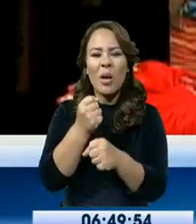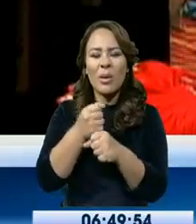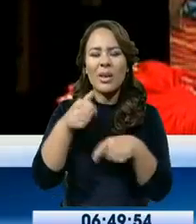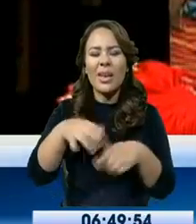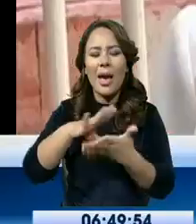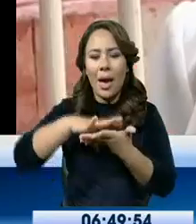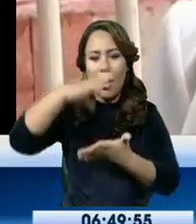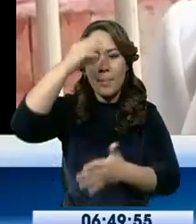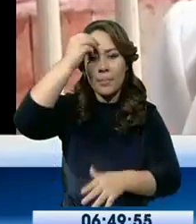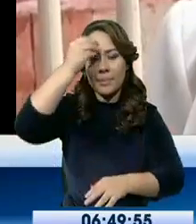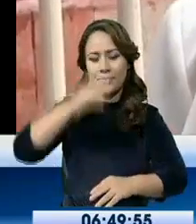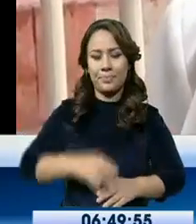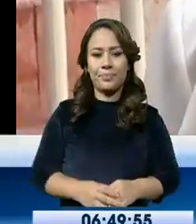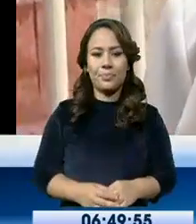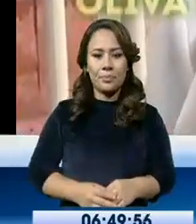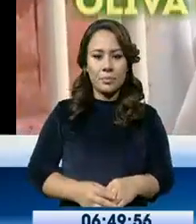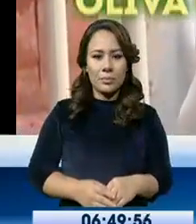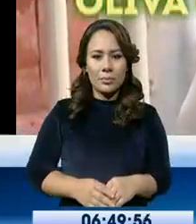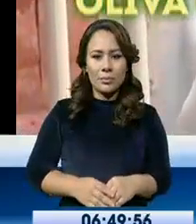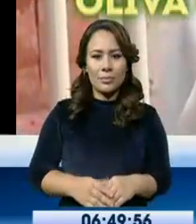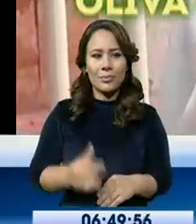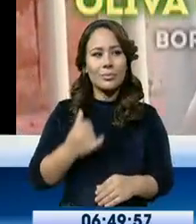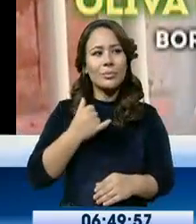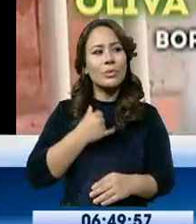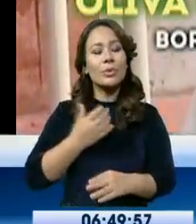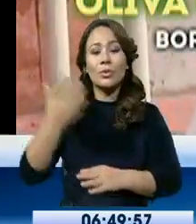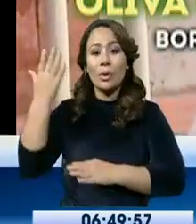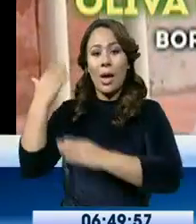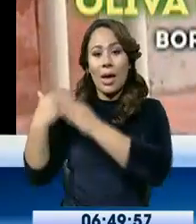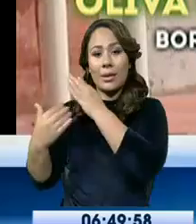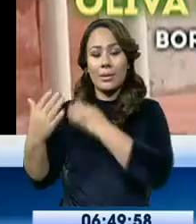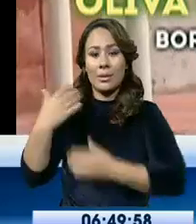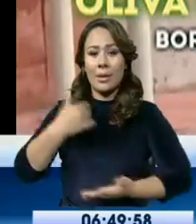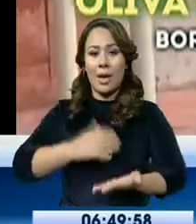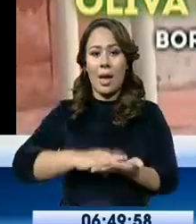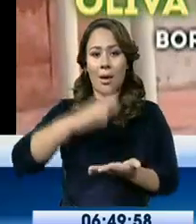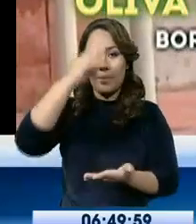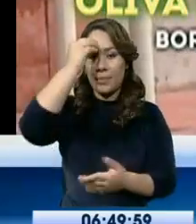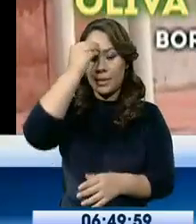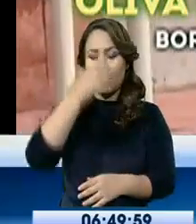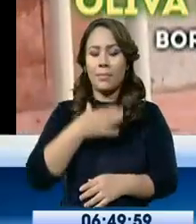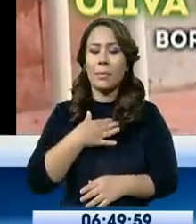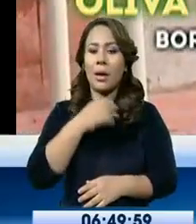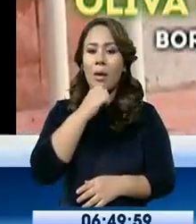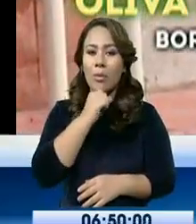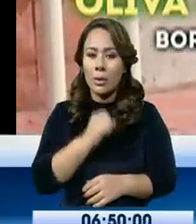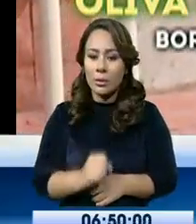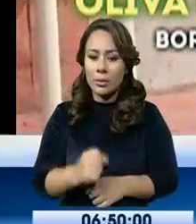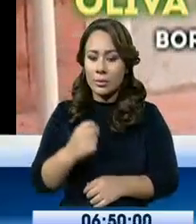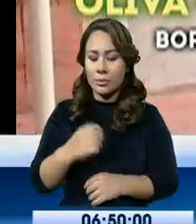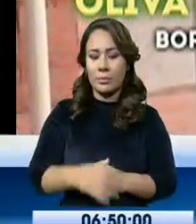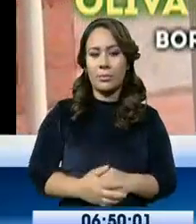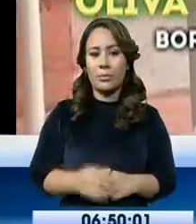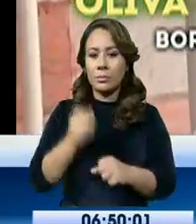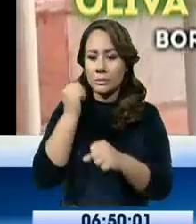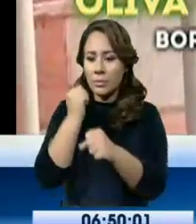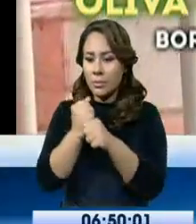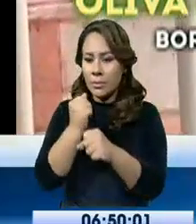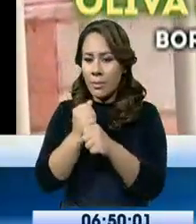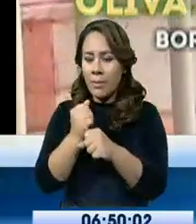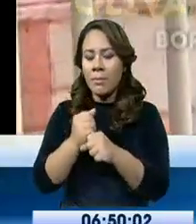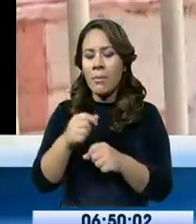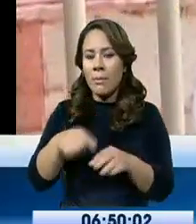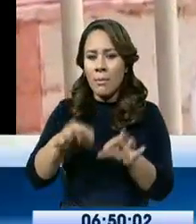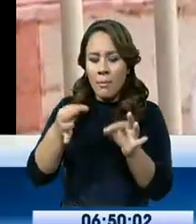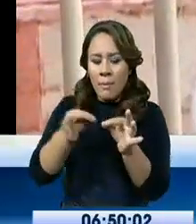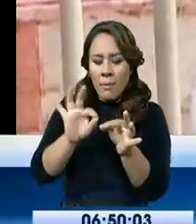labor. Yo aprendí es porque mis abuelitos trabajaban en esto y mi mamacita bordaba los